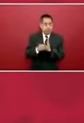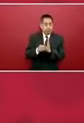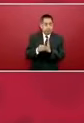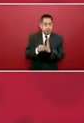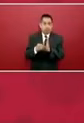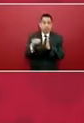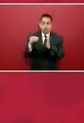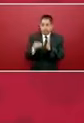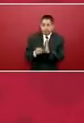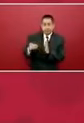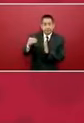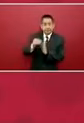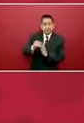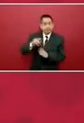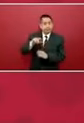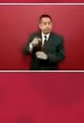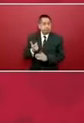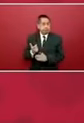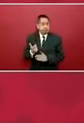300,000 millones de pesos